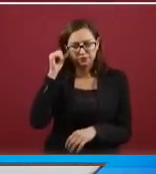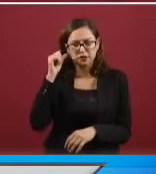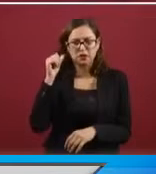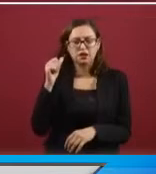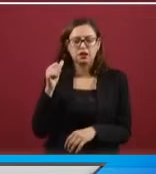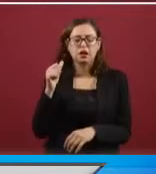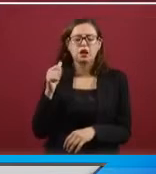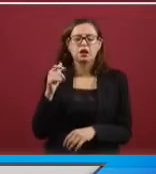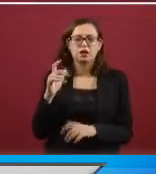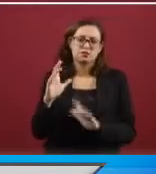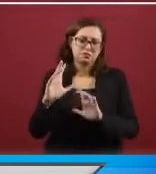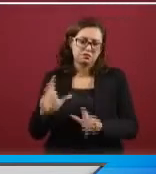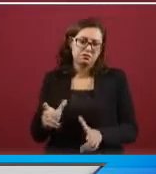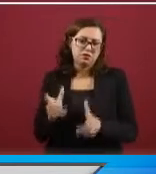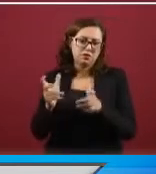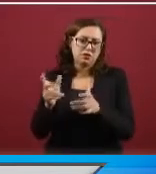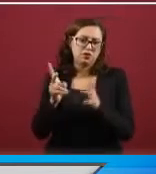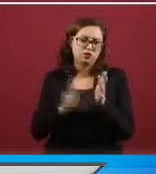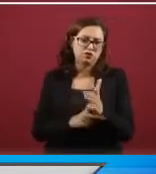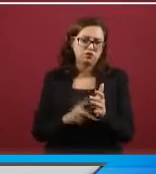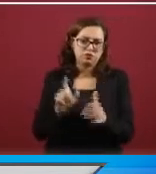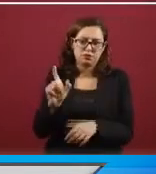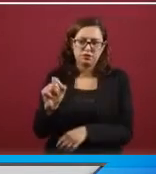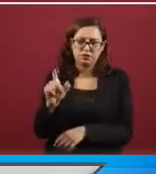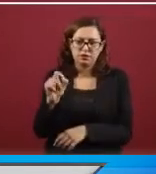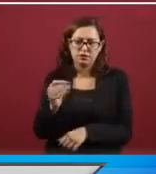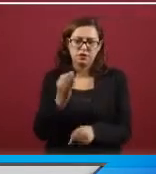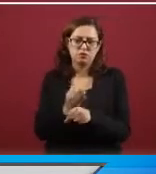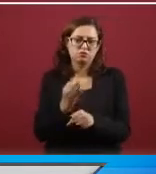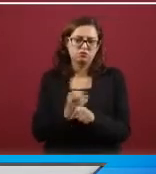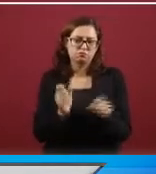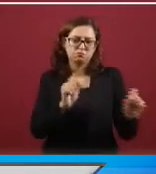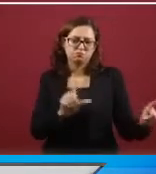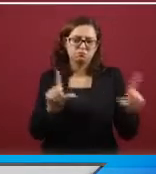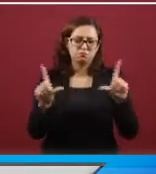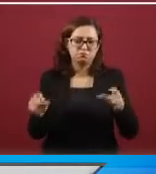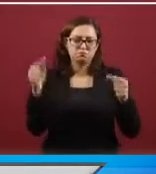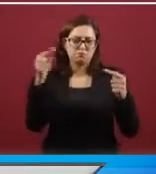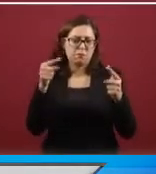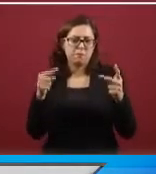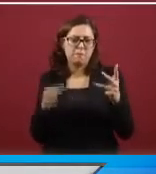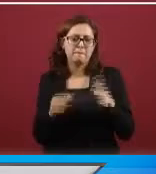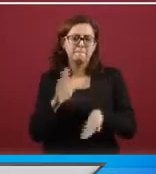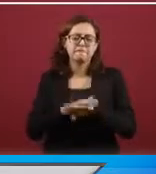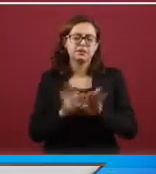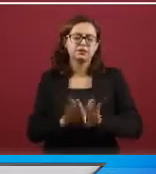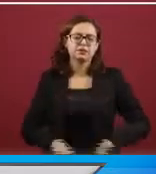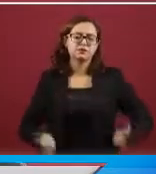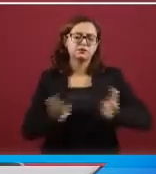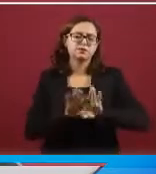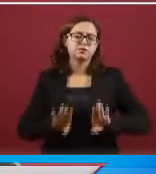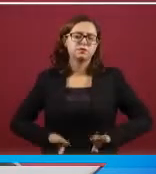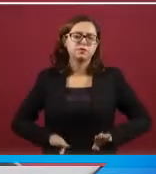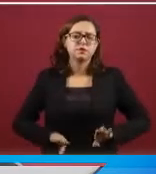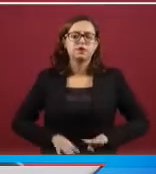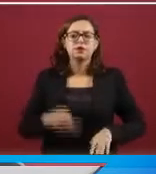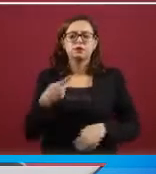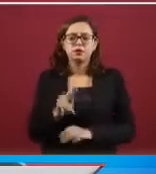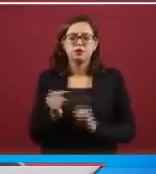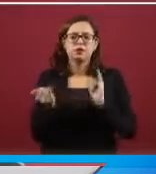un crecimiento económico entre 1.5 y 2.5%. La variable más compleja es el precio del petróleo, que se estimó